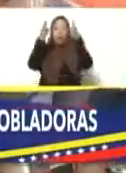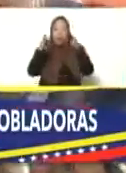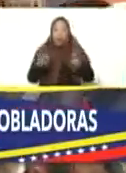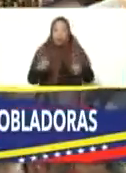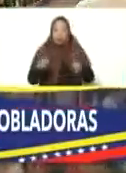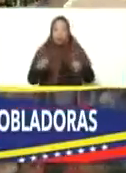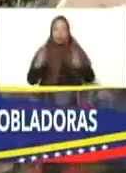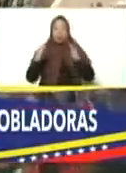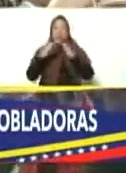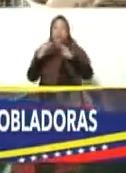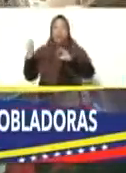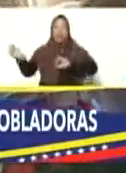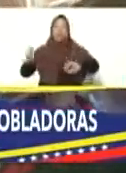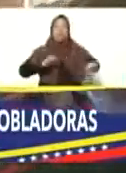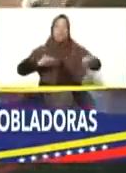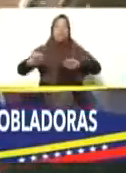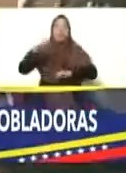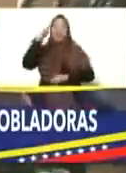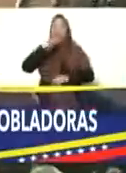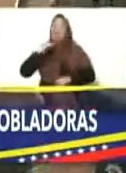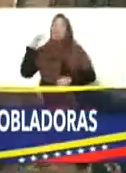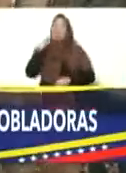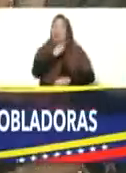movimiento de ocupantes